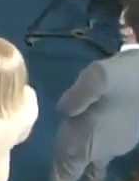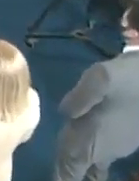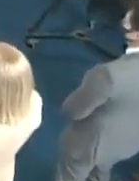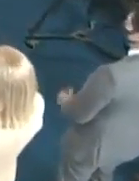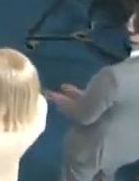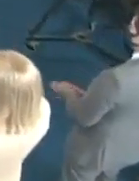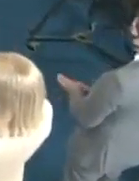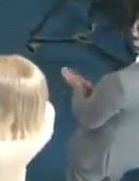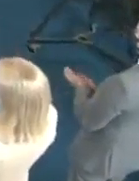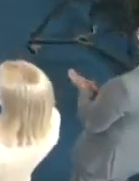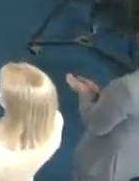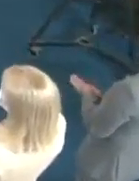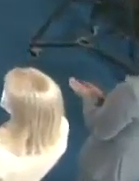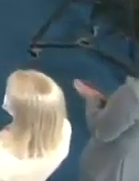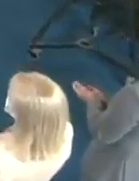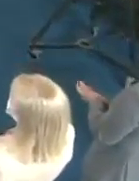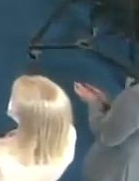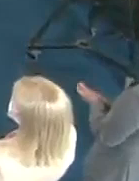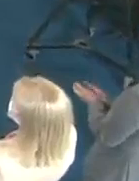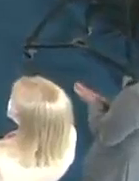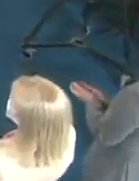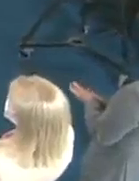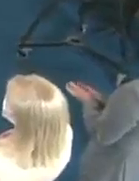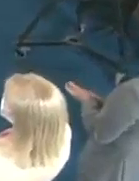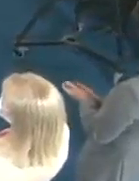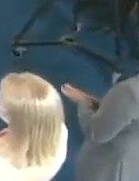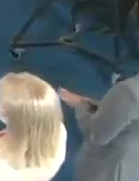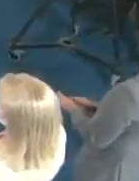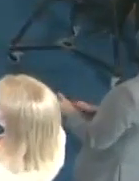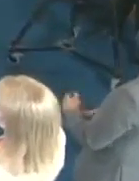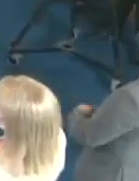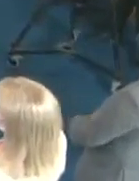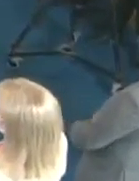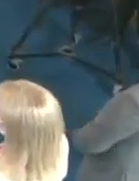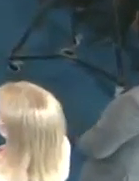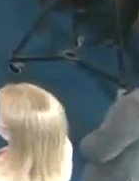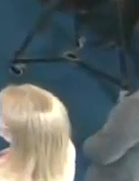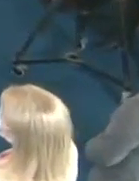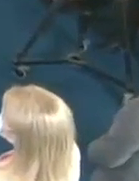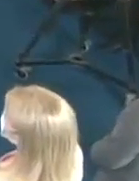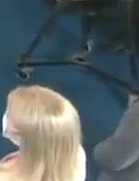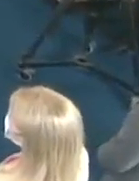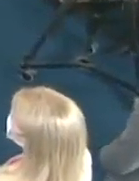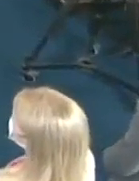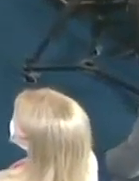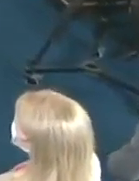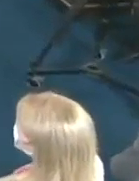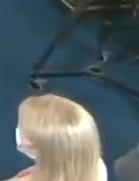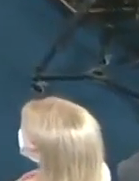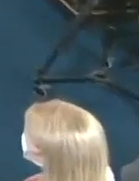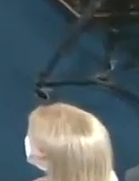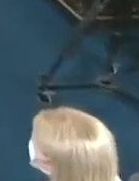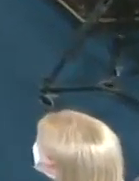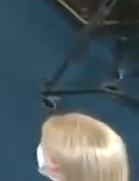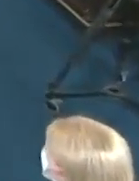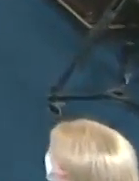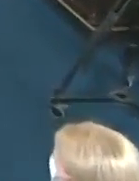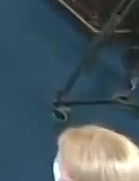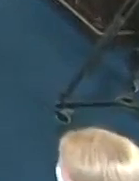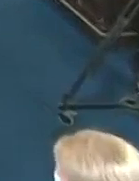institucionales de la república bolivariana de venezuela acompañado del honorable señor cariño asad beckham